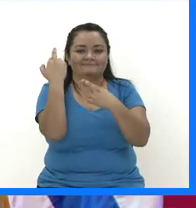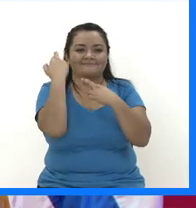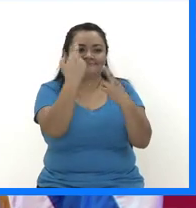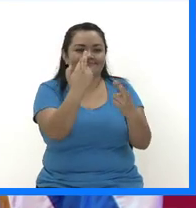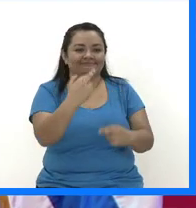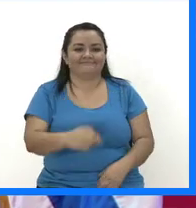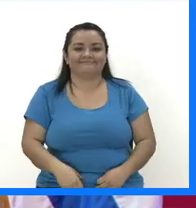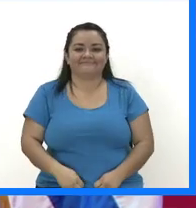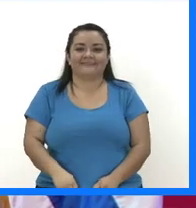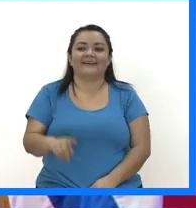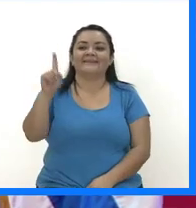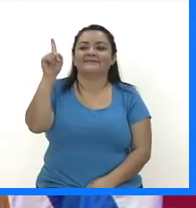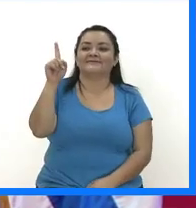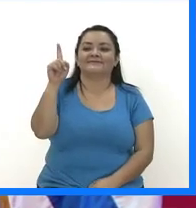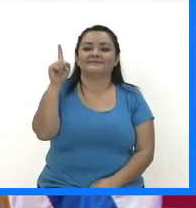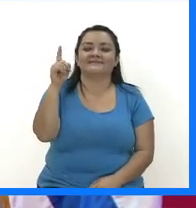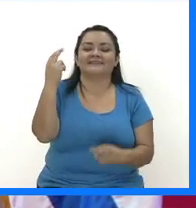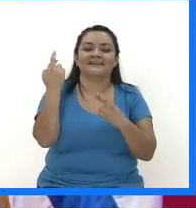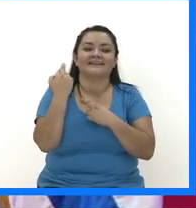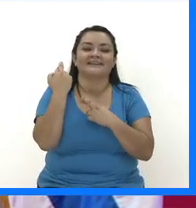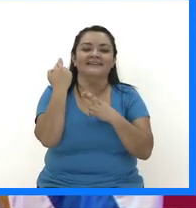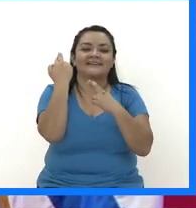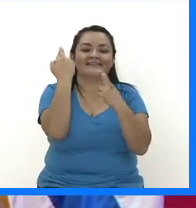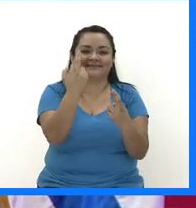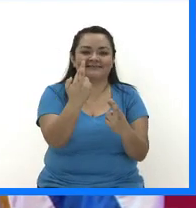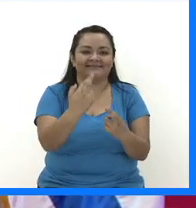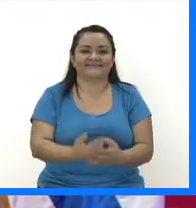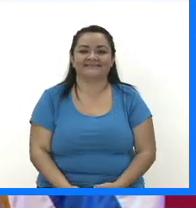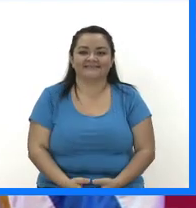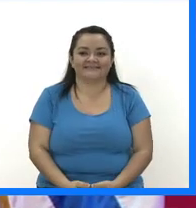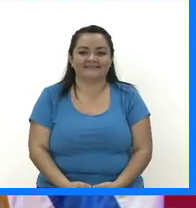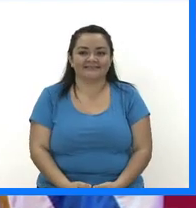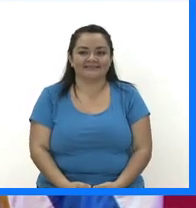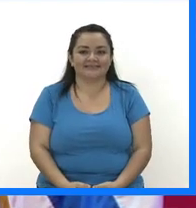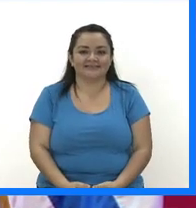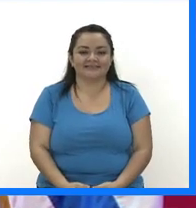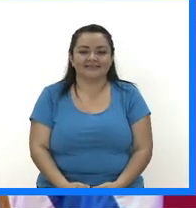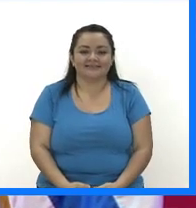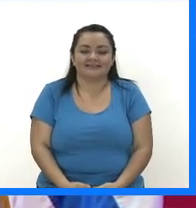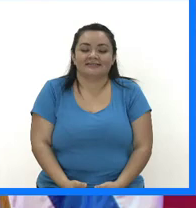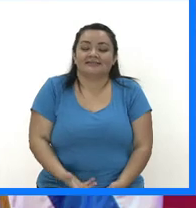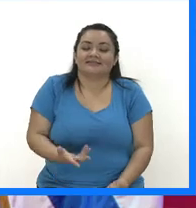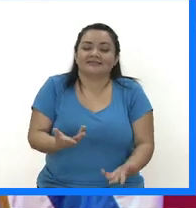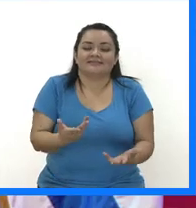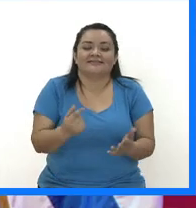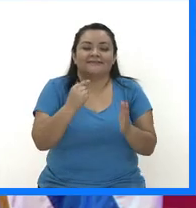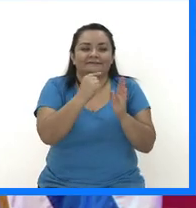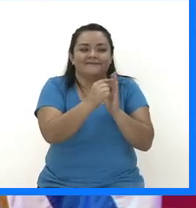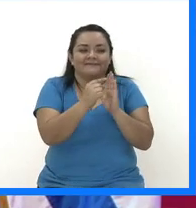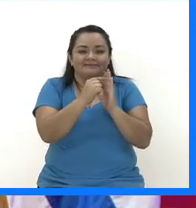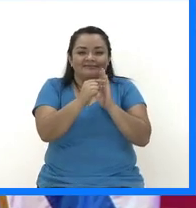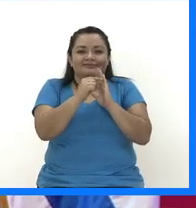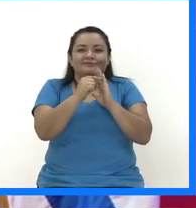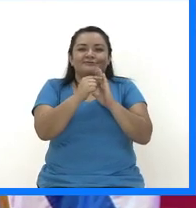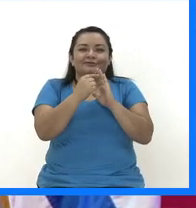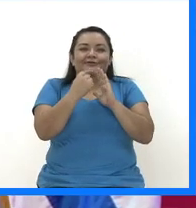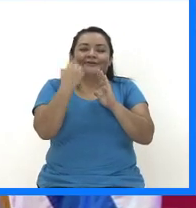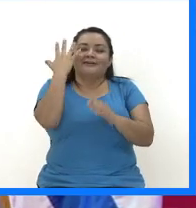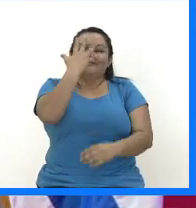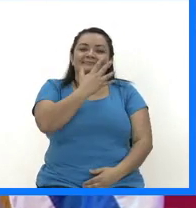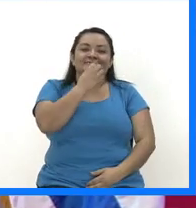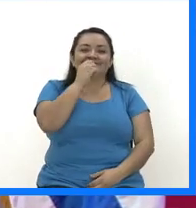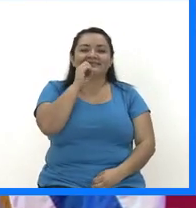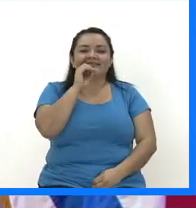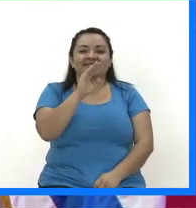que es el señor repartidor de esperanza por eso texto que sacamos nosotros de la biblia que dice